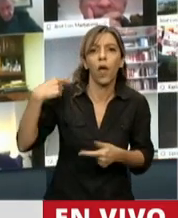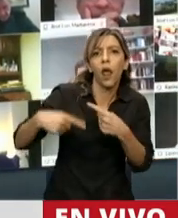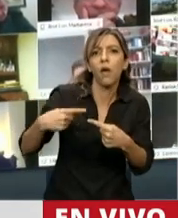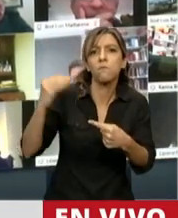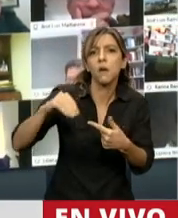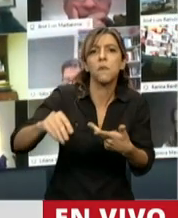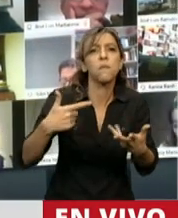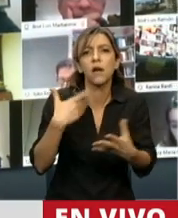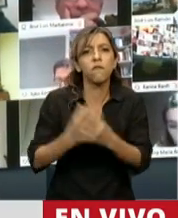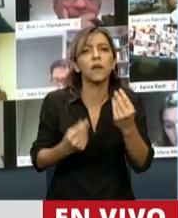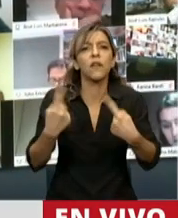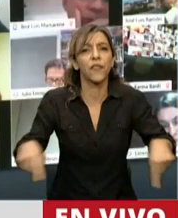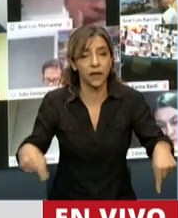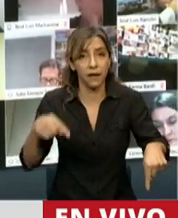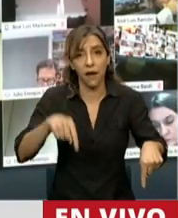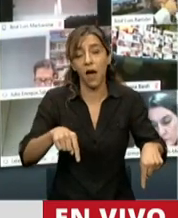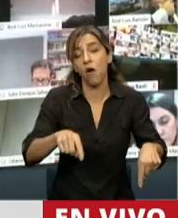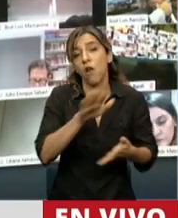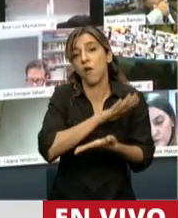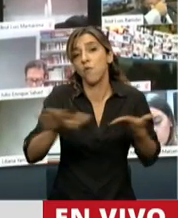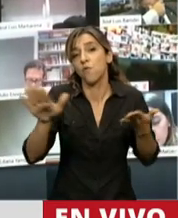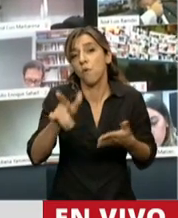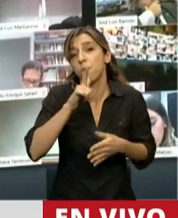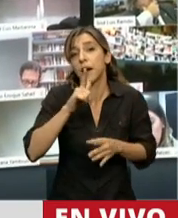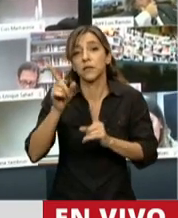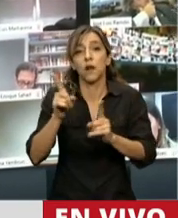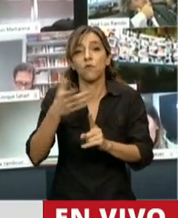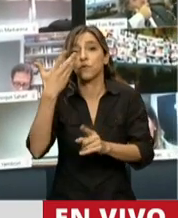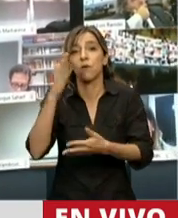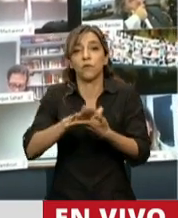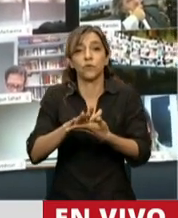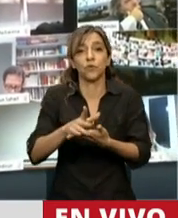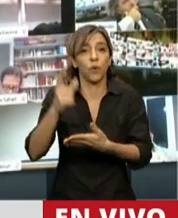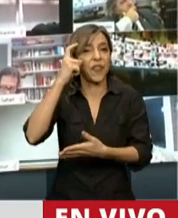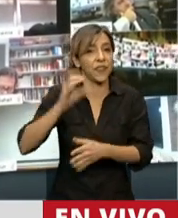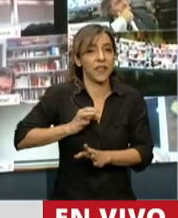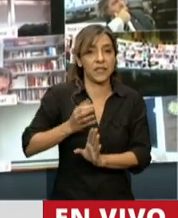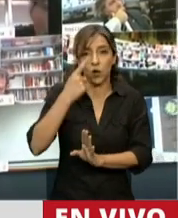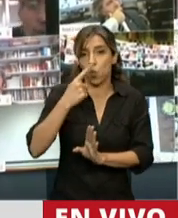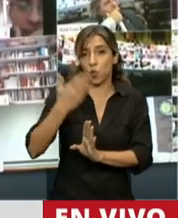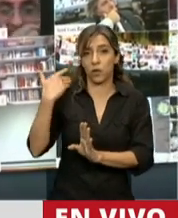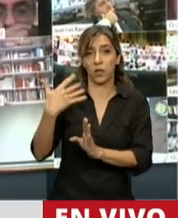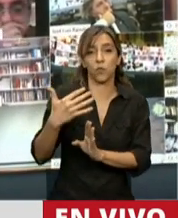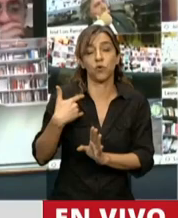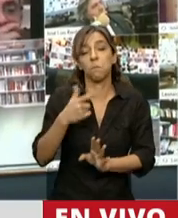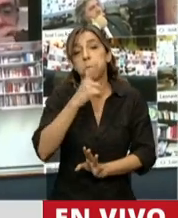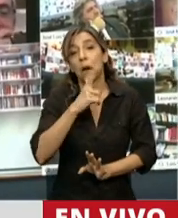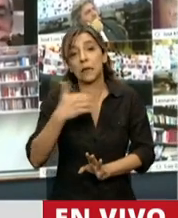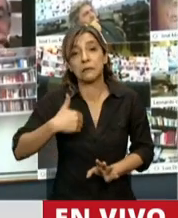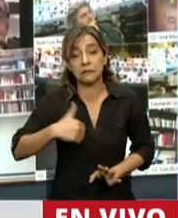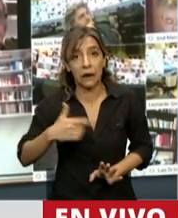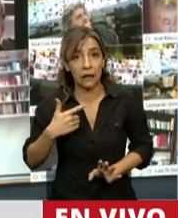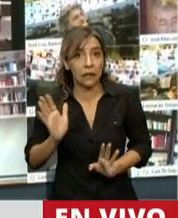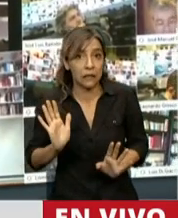apareció un nuevo diagnóstico, que es el de la década perdida, los últimos 10 años. La Argentina tendría hace 10 años un problema